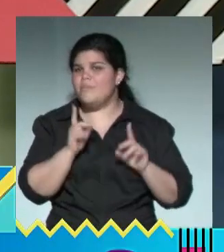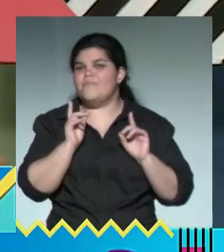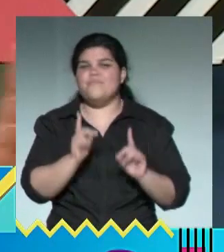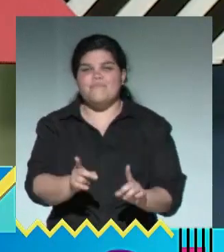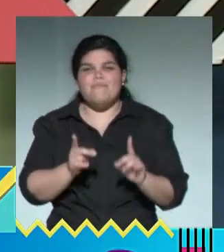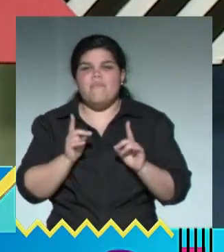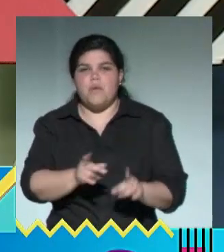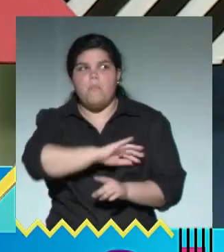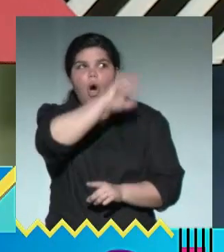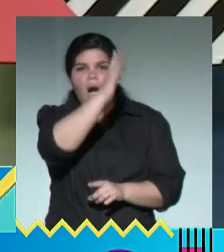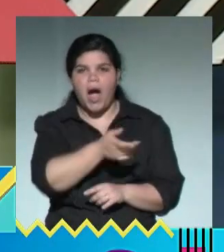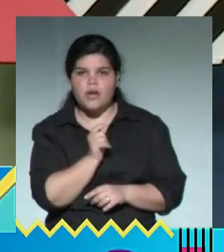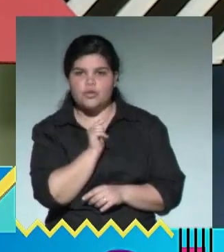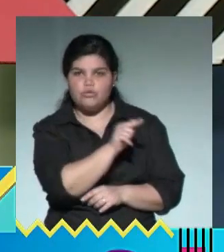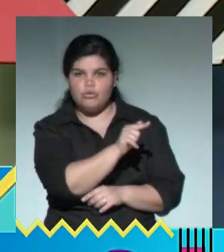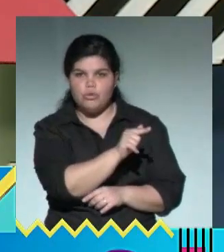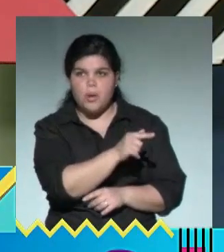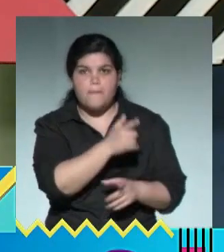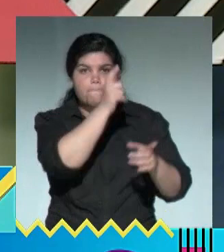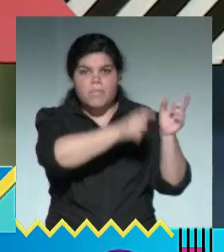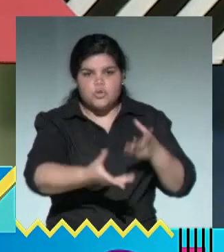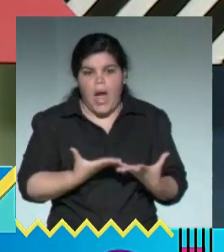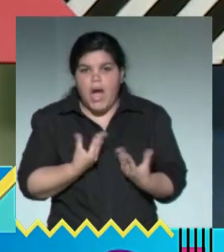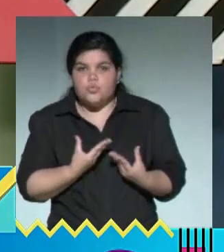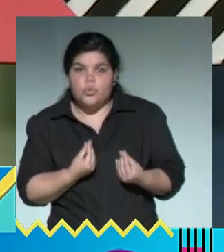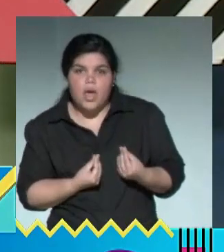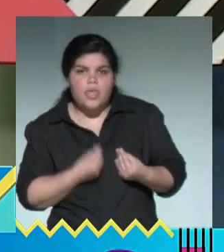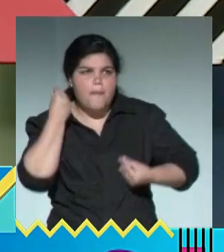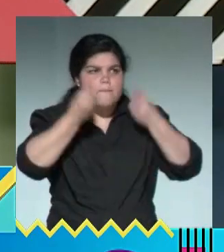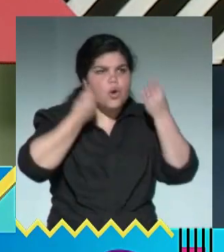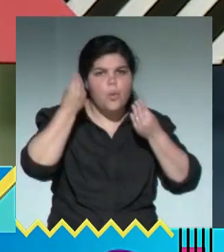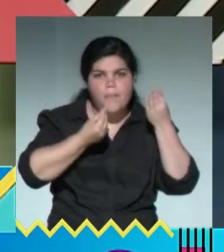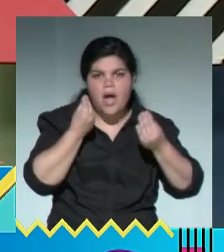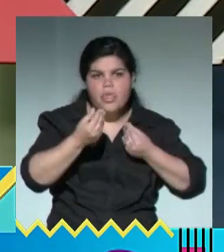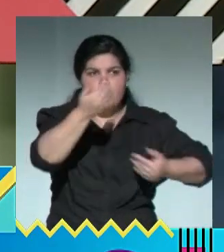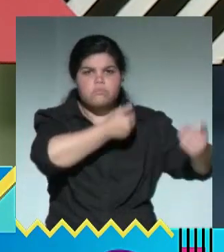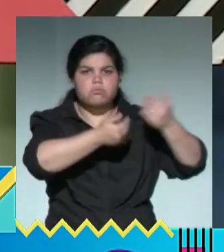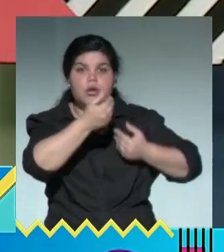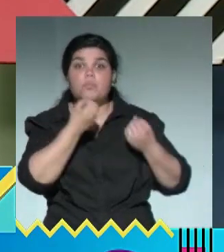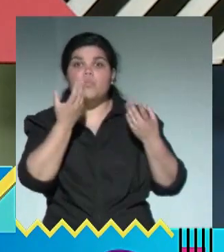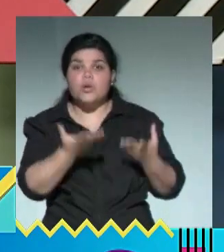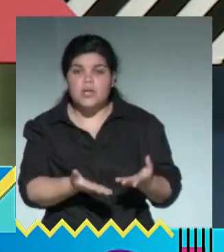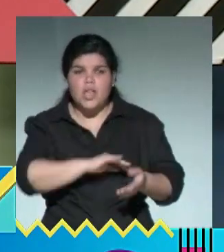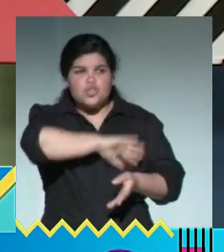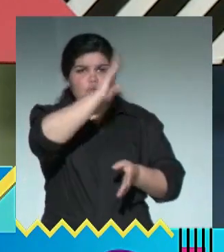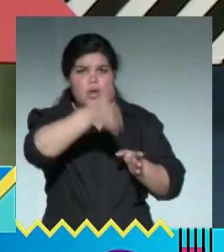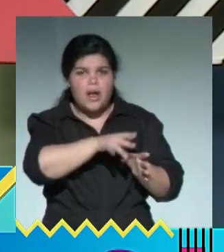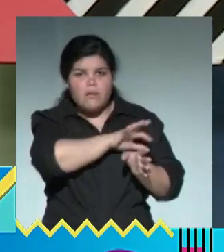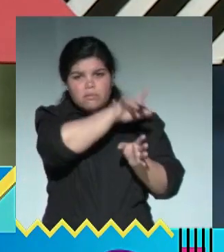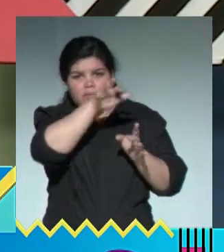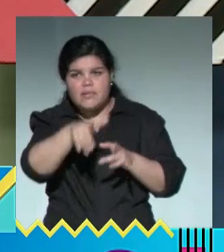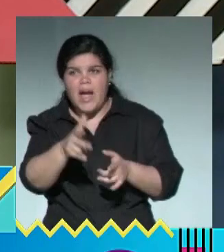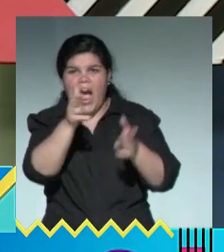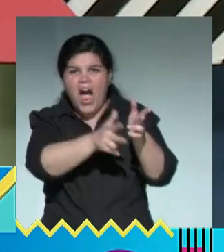estaba sucediendo en el Cerro Arco, la gente estaba asustada y venía preocupada porque también el fuego se había ido hasta la playa San Agustín